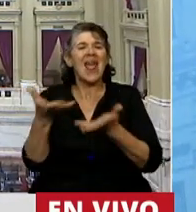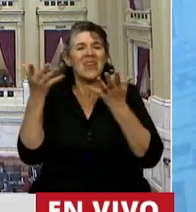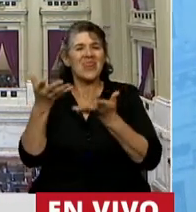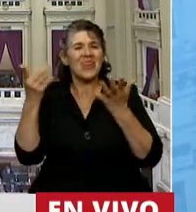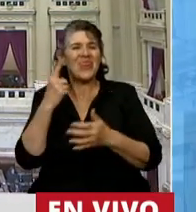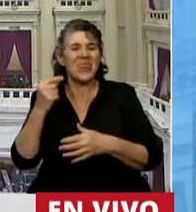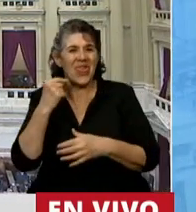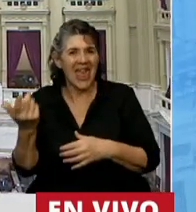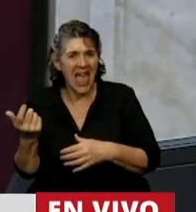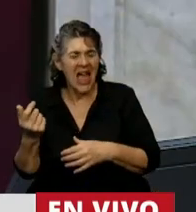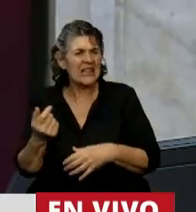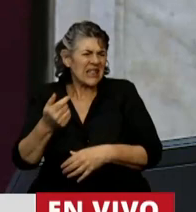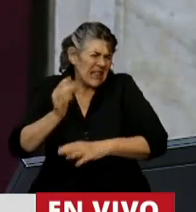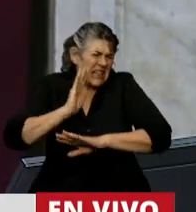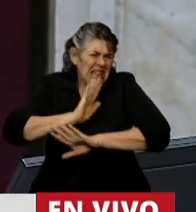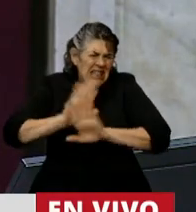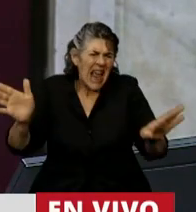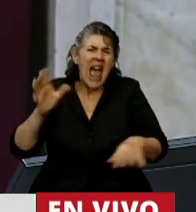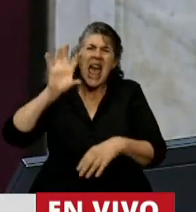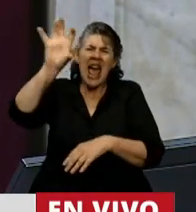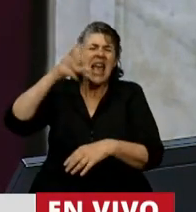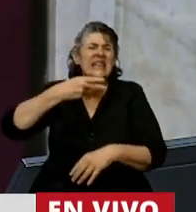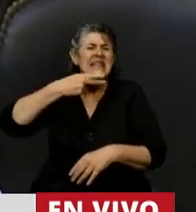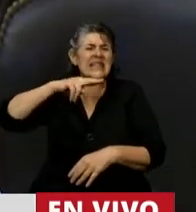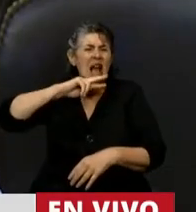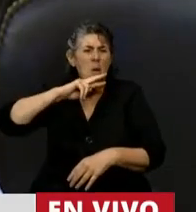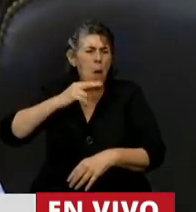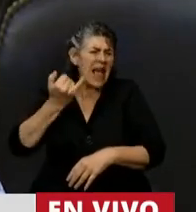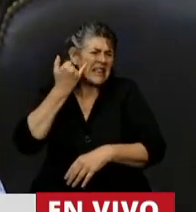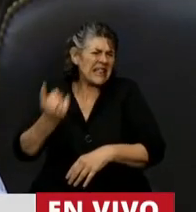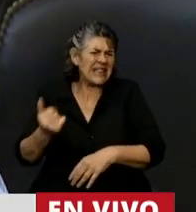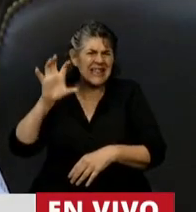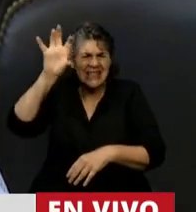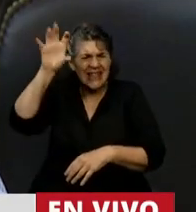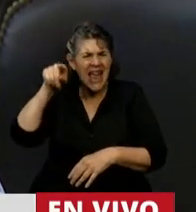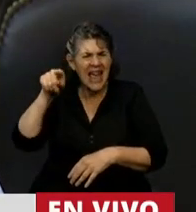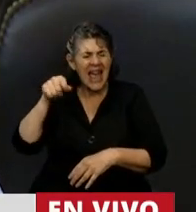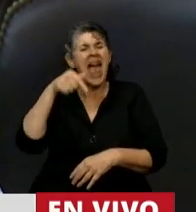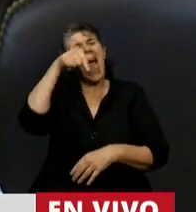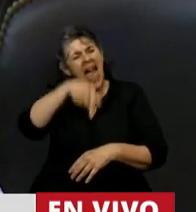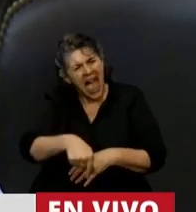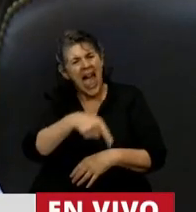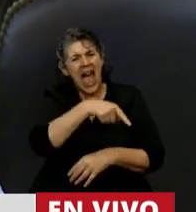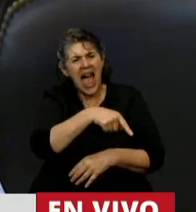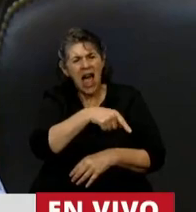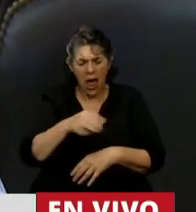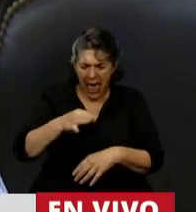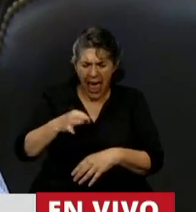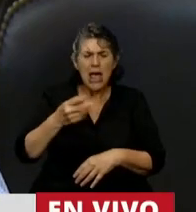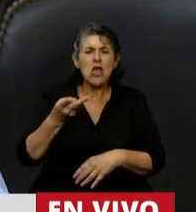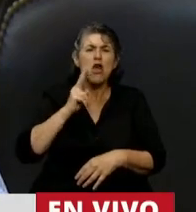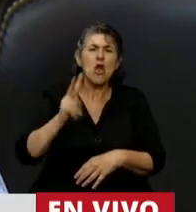ya se está llevando a cabo. Ya termino. Se está llevando a cabo y ahora se lanza en el año